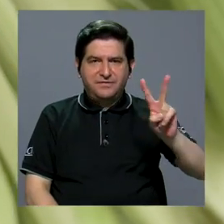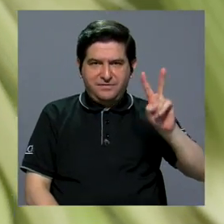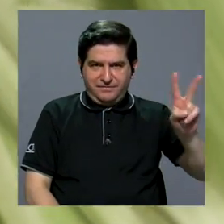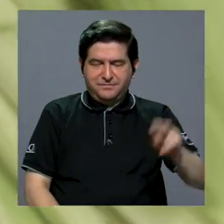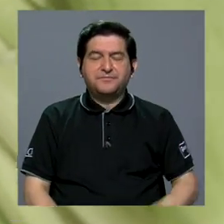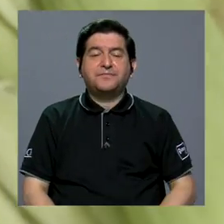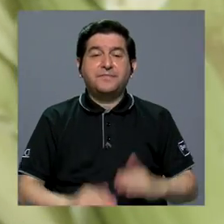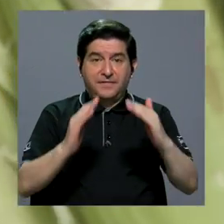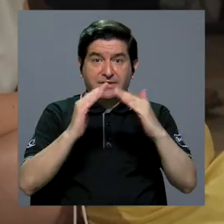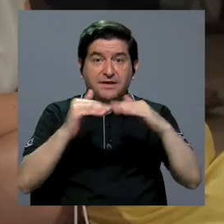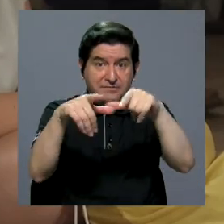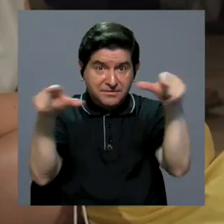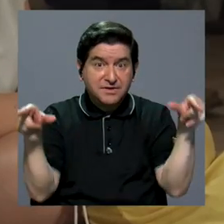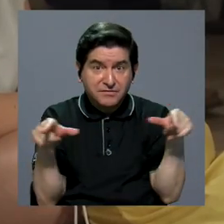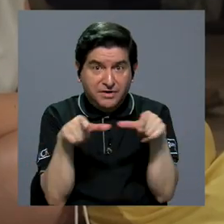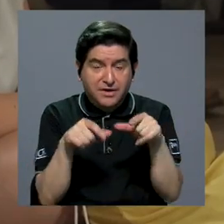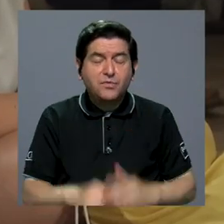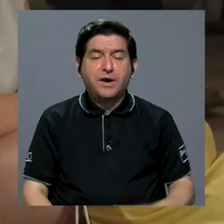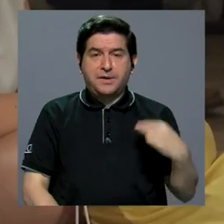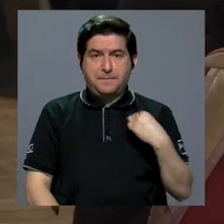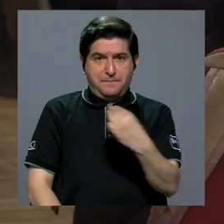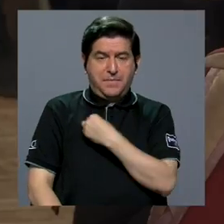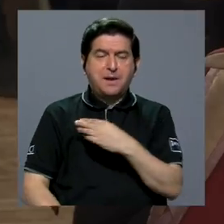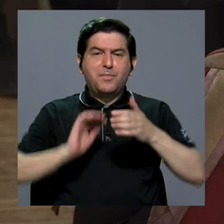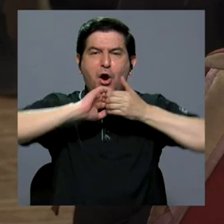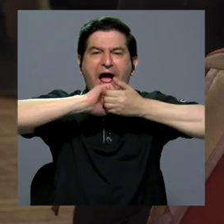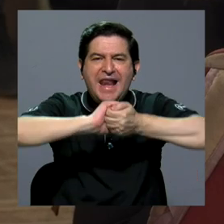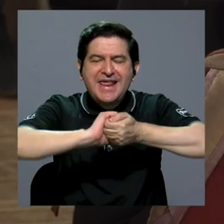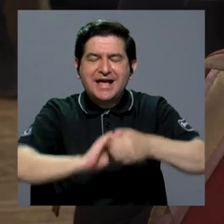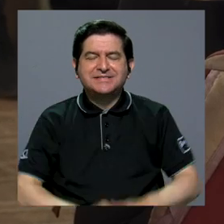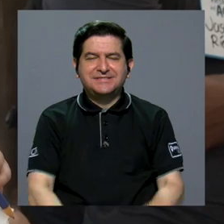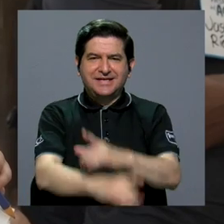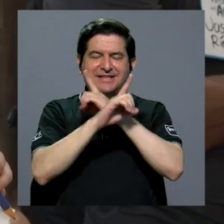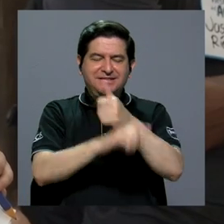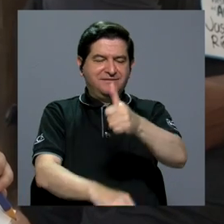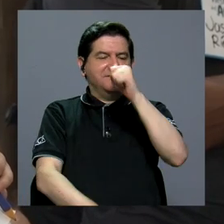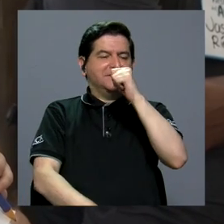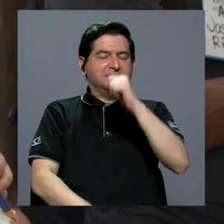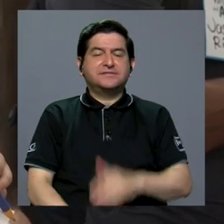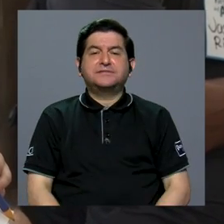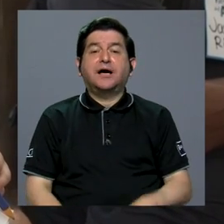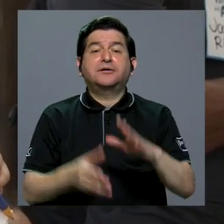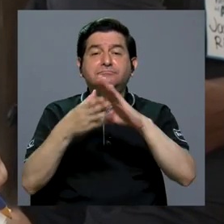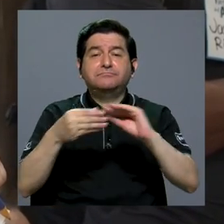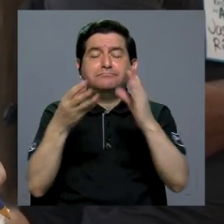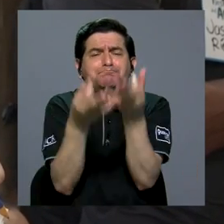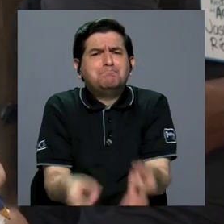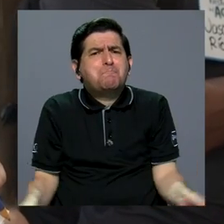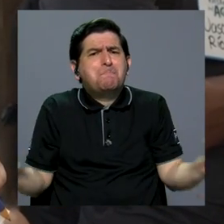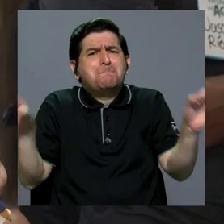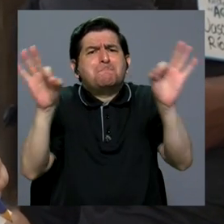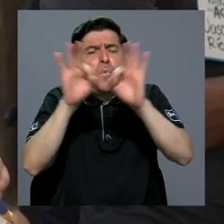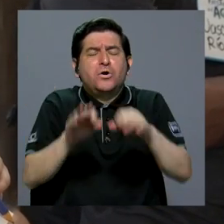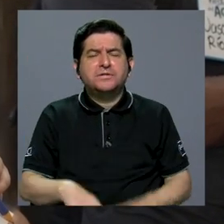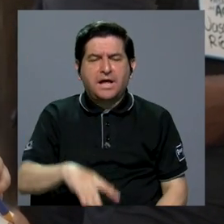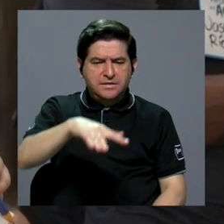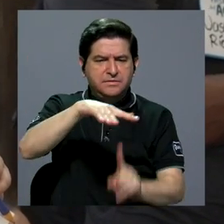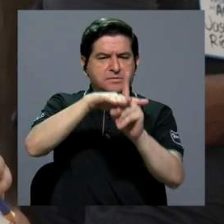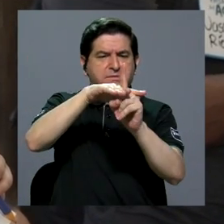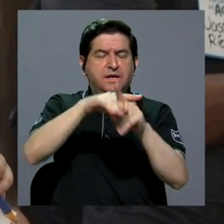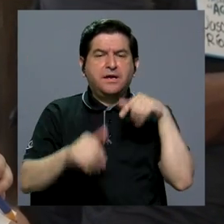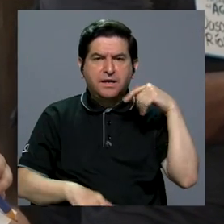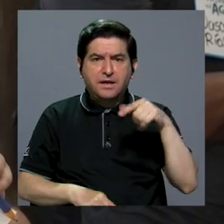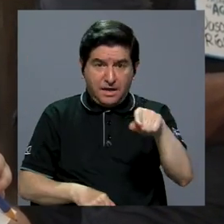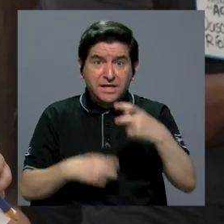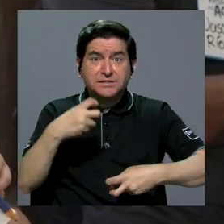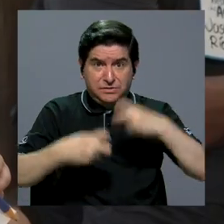Villalobos, habitante de esta comunidad y miembro de la Alianza por la Defensa del Agua, comentó la importancia de visibilizar